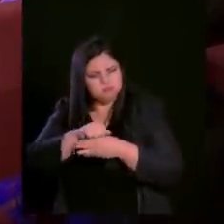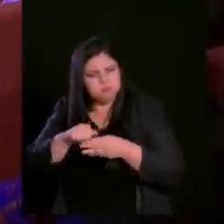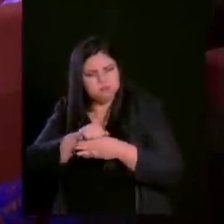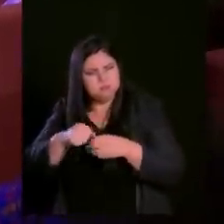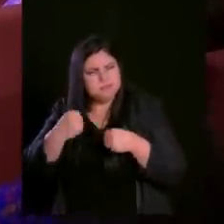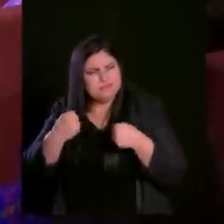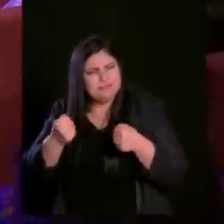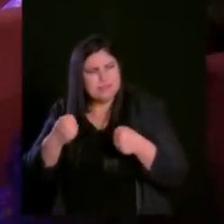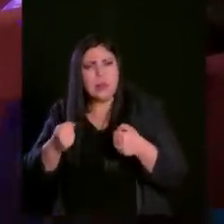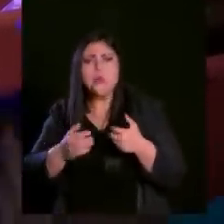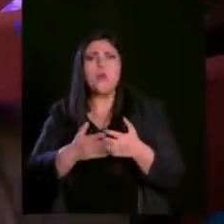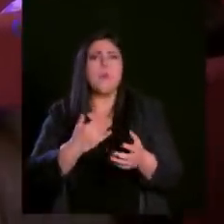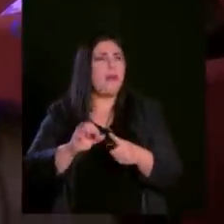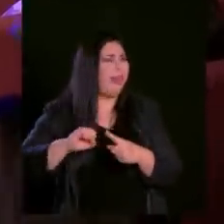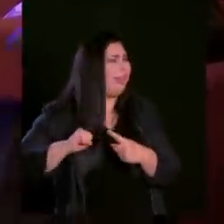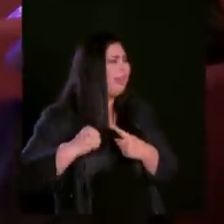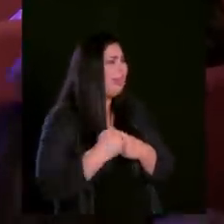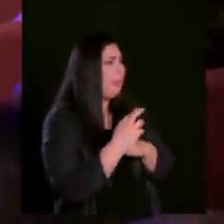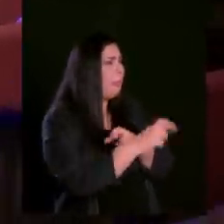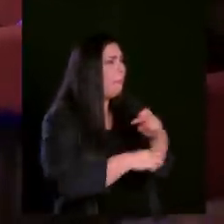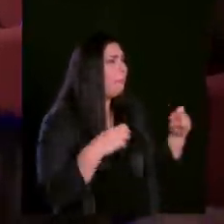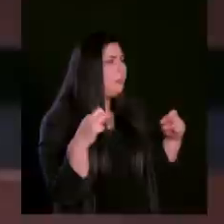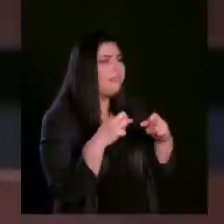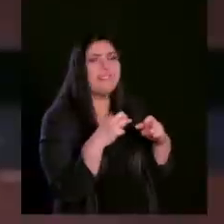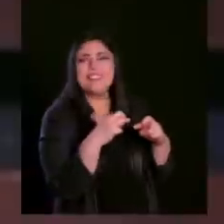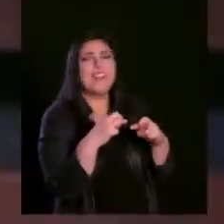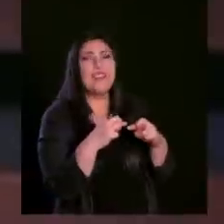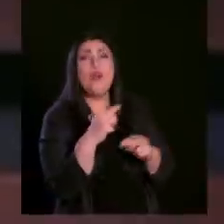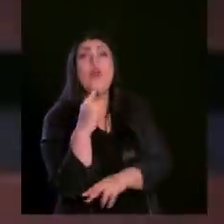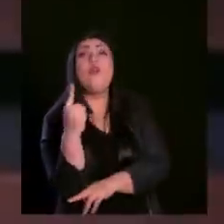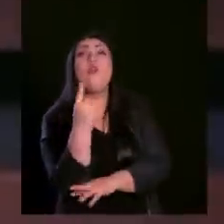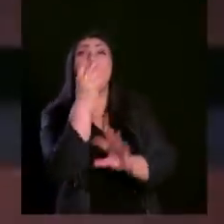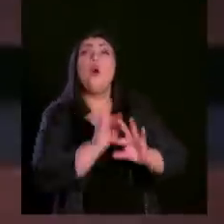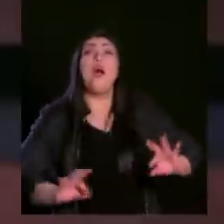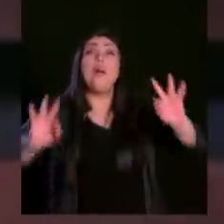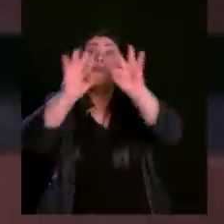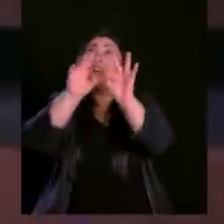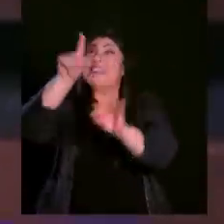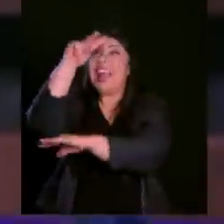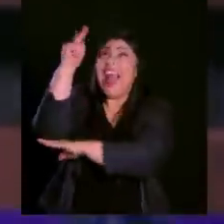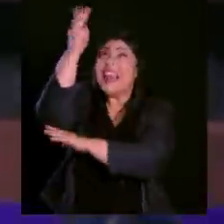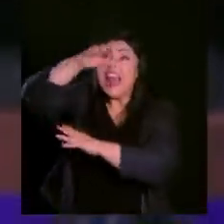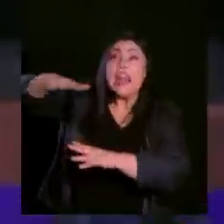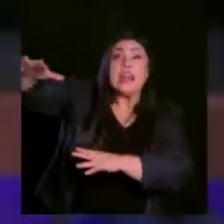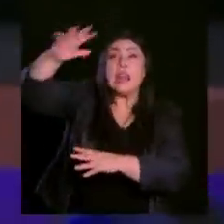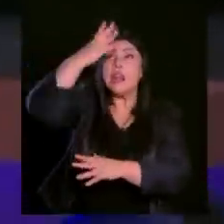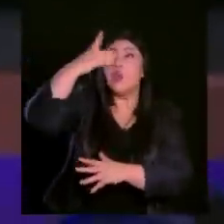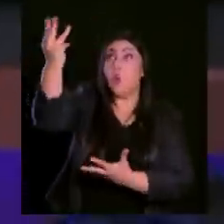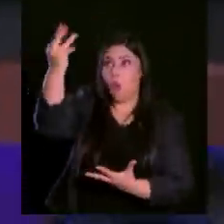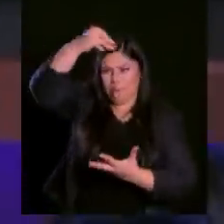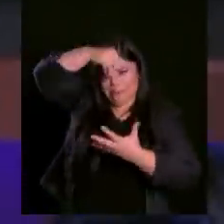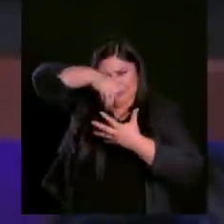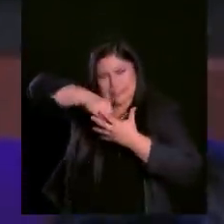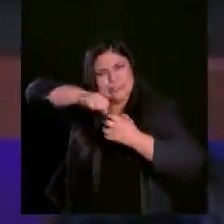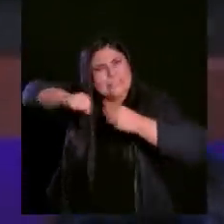necesitan las mejores condiciones se necesita que el reino lo hagas funcionar tú